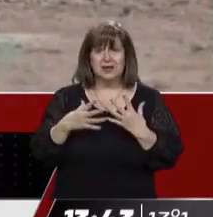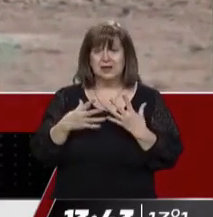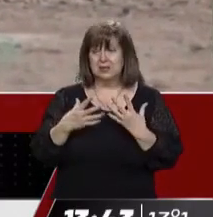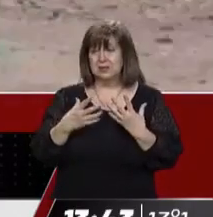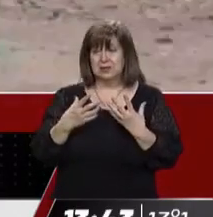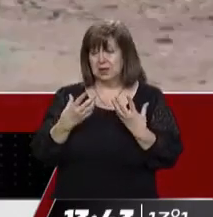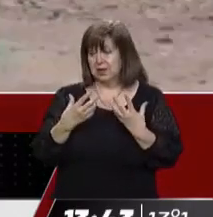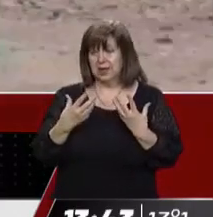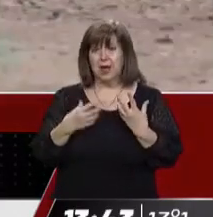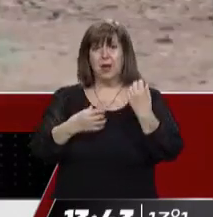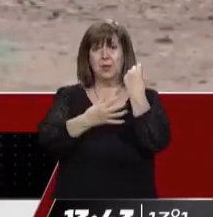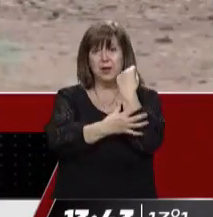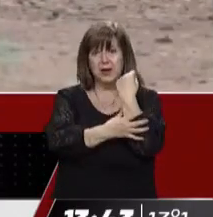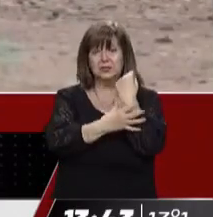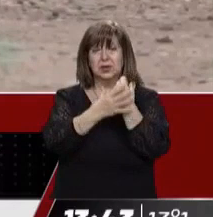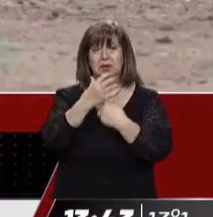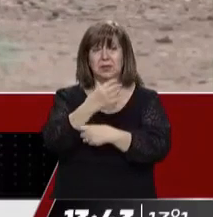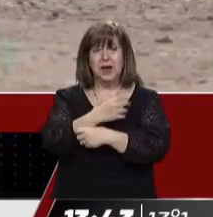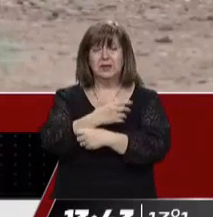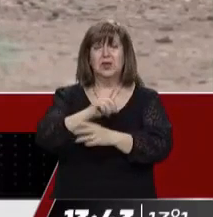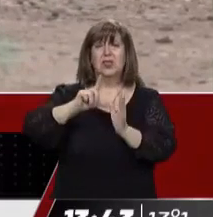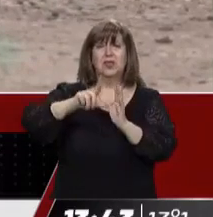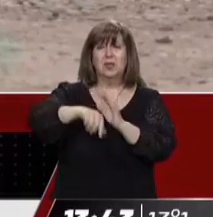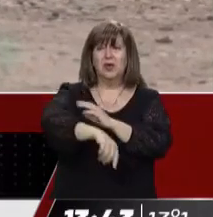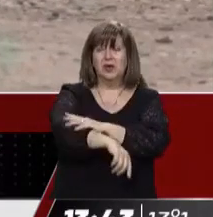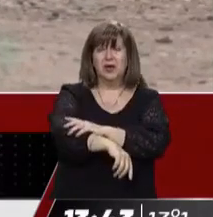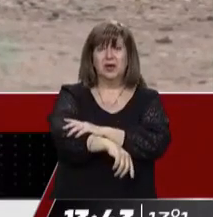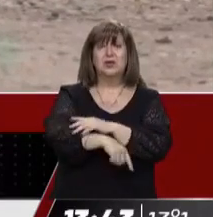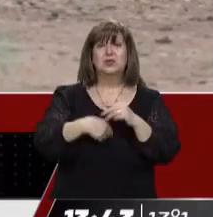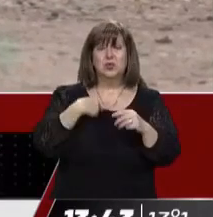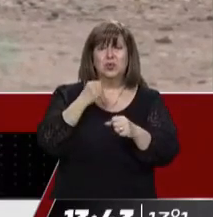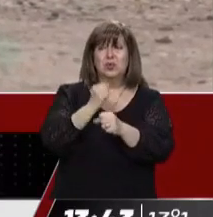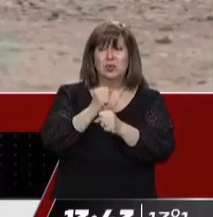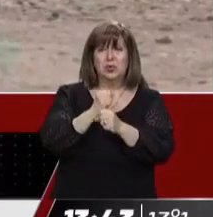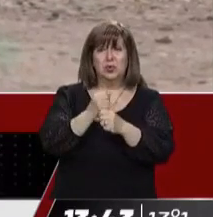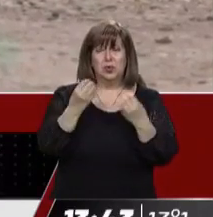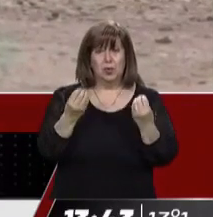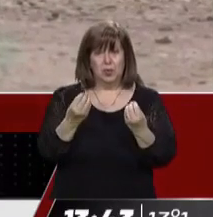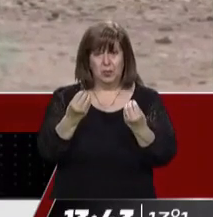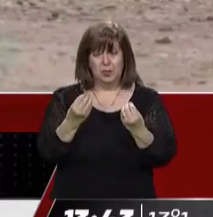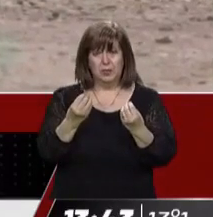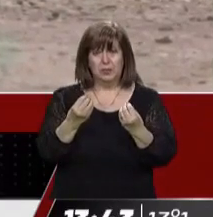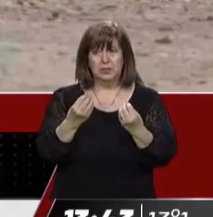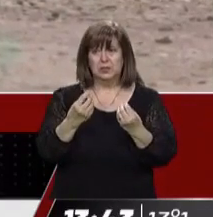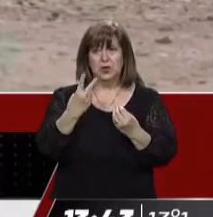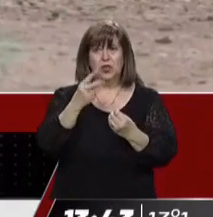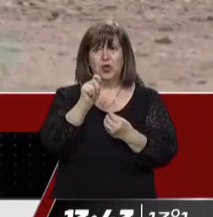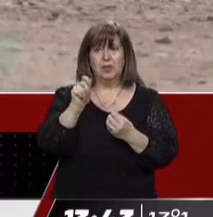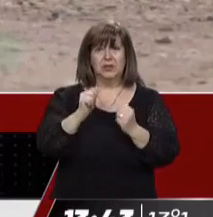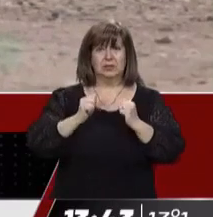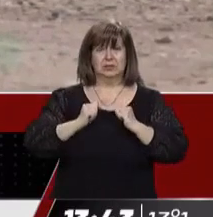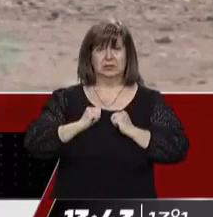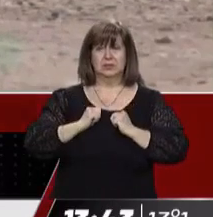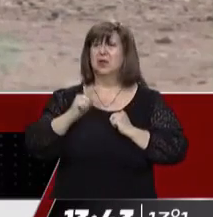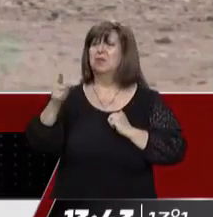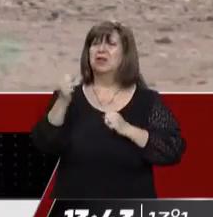o sea el brazo va a tardar tiempo yo tenía que trabajar de acá a tres o dos meses recién en